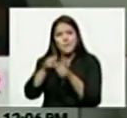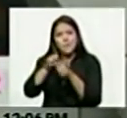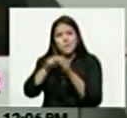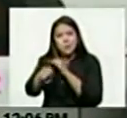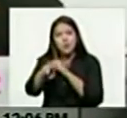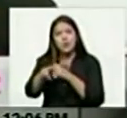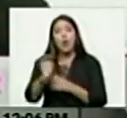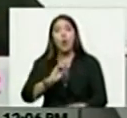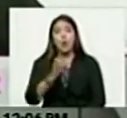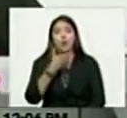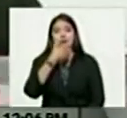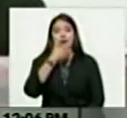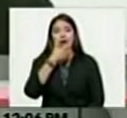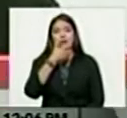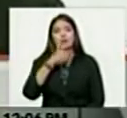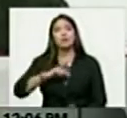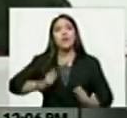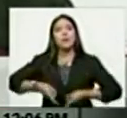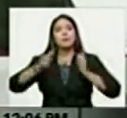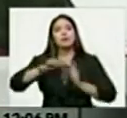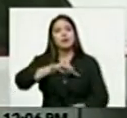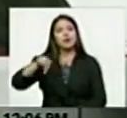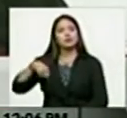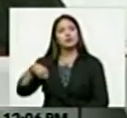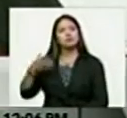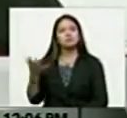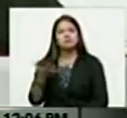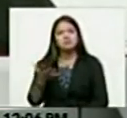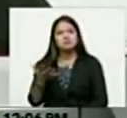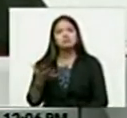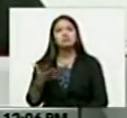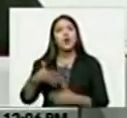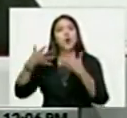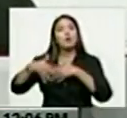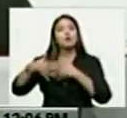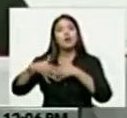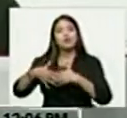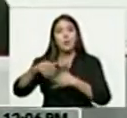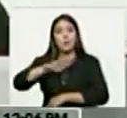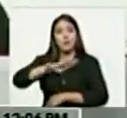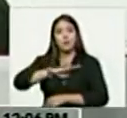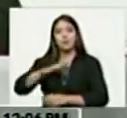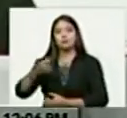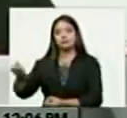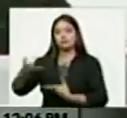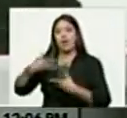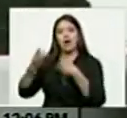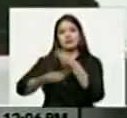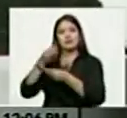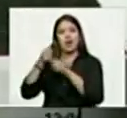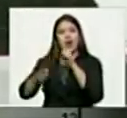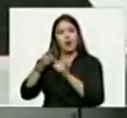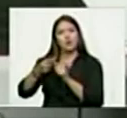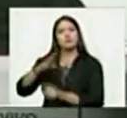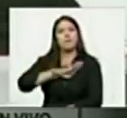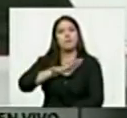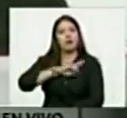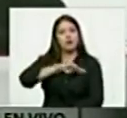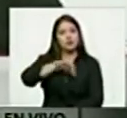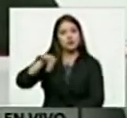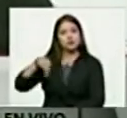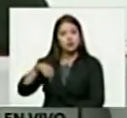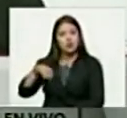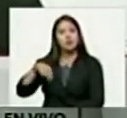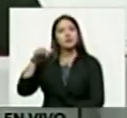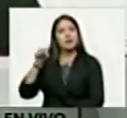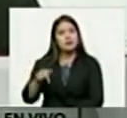que nos van a permitir a nosotros tener una industria autosustentable, no solamente para